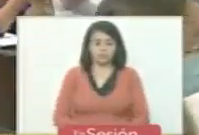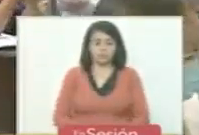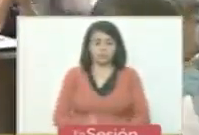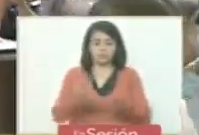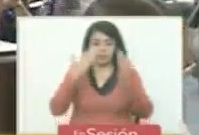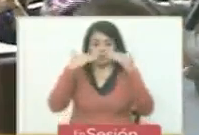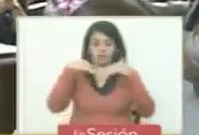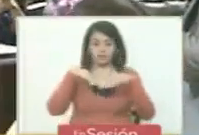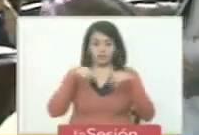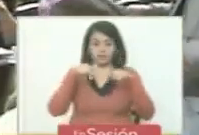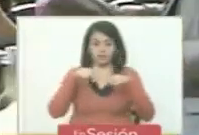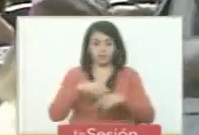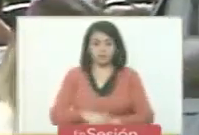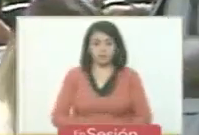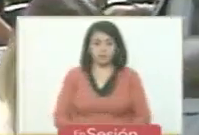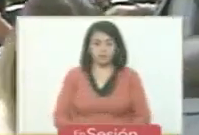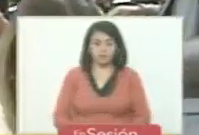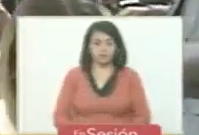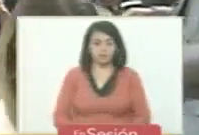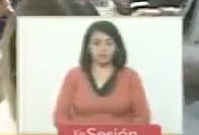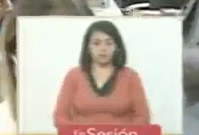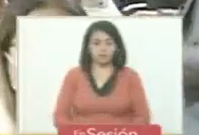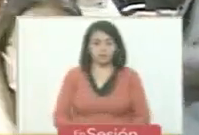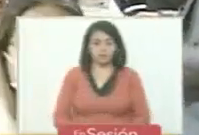Siguiente punto de la cuenta.